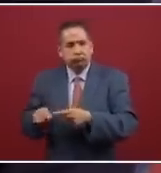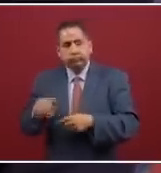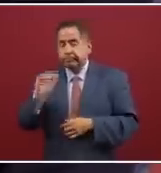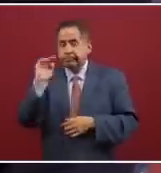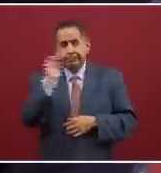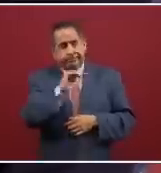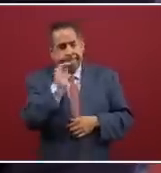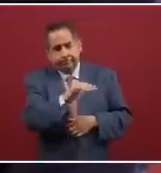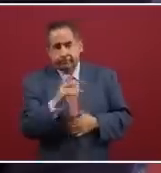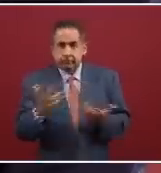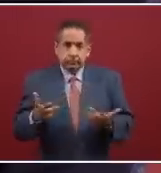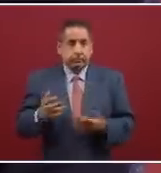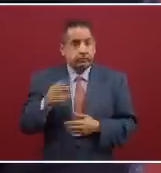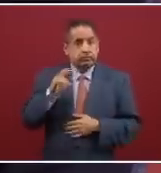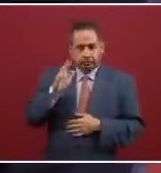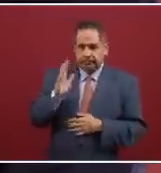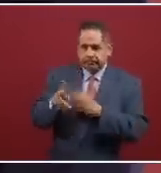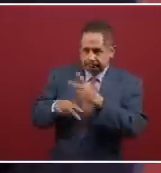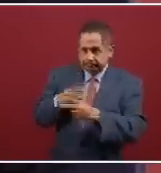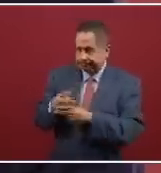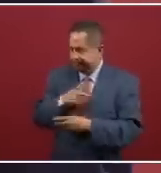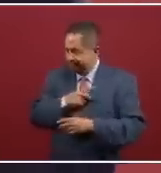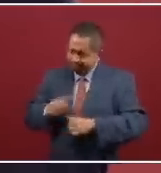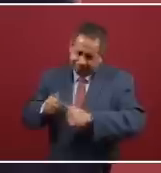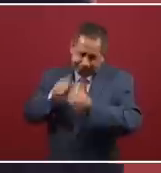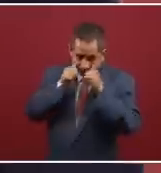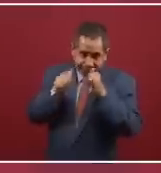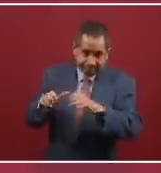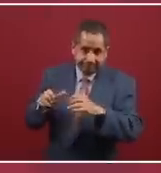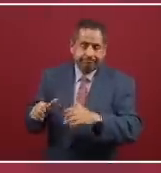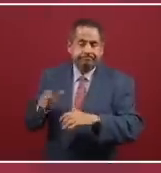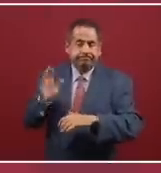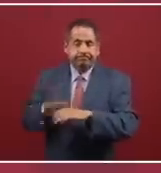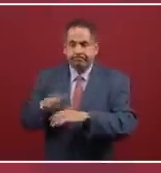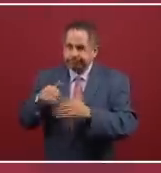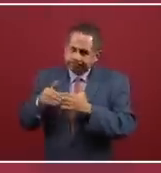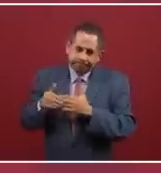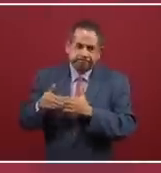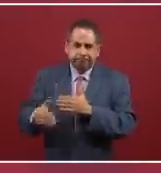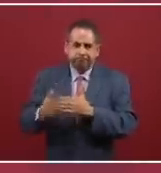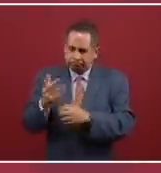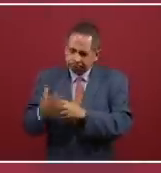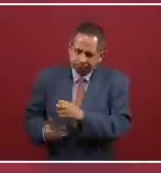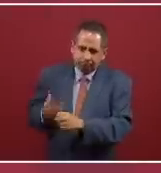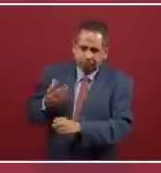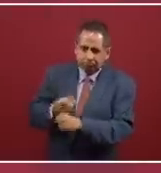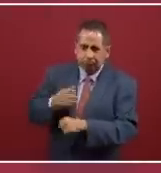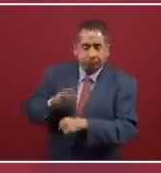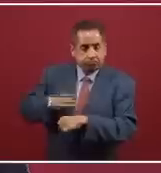que ya lo estamos haciendo pero ahora va y reforzarse